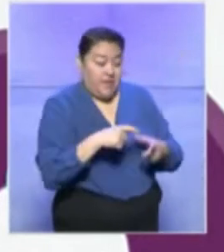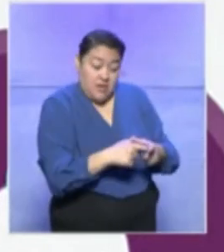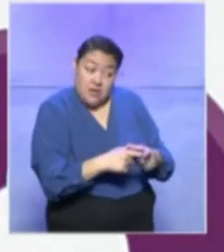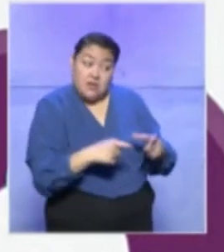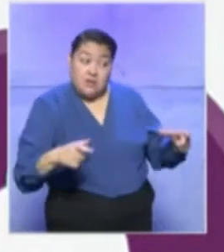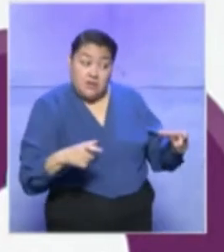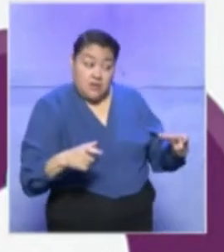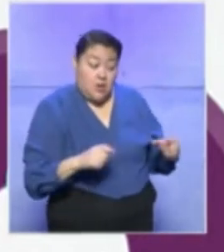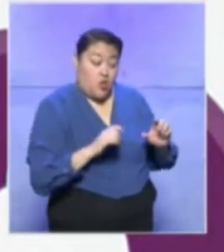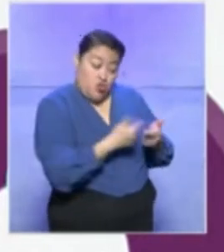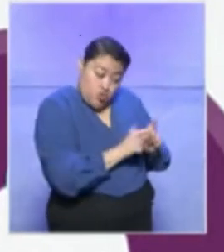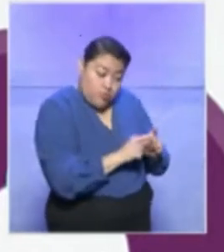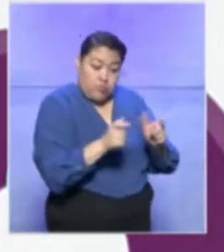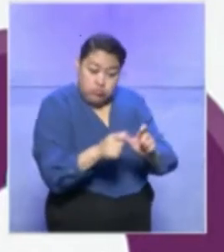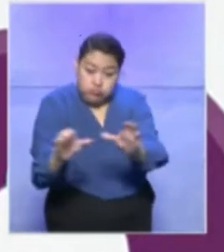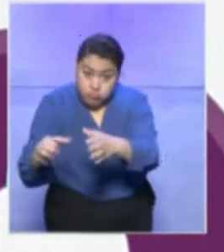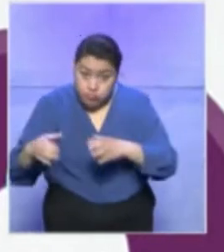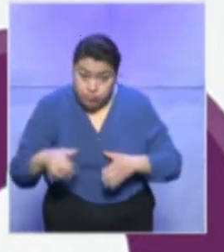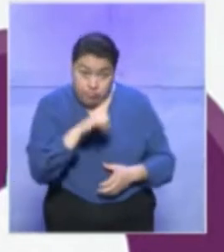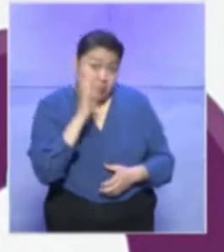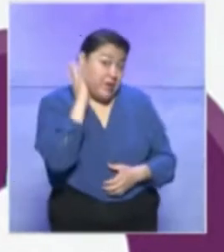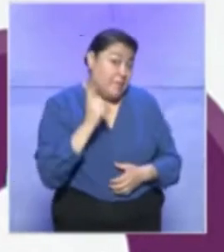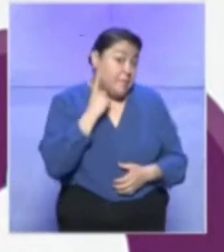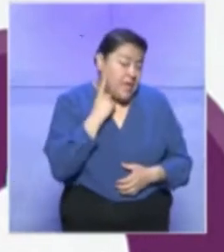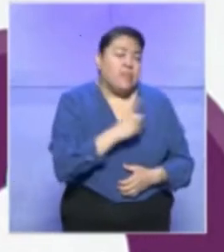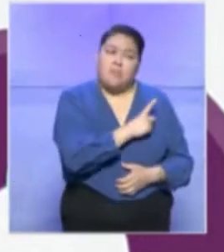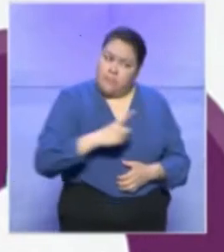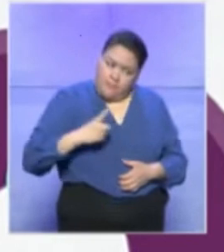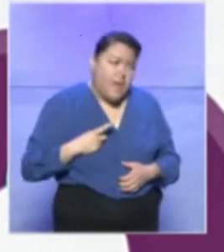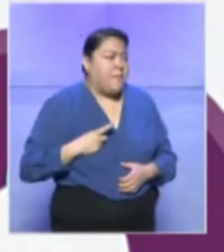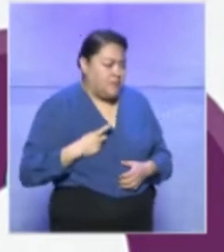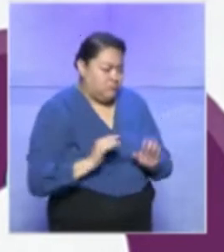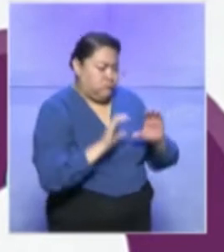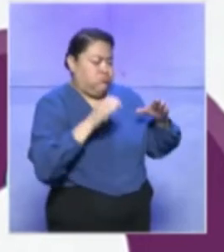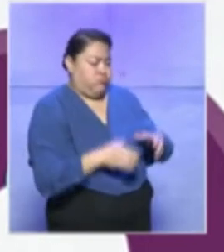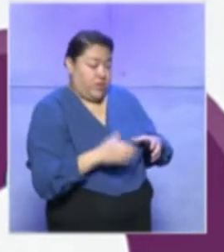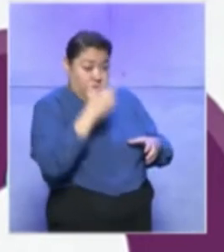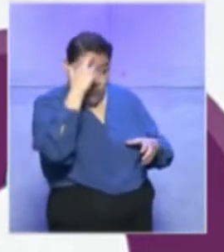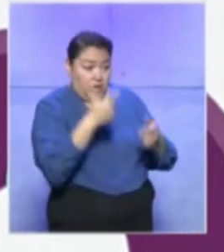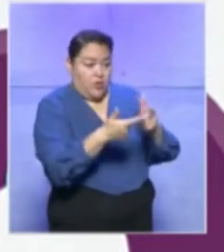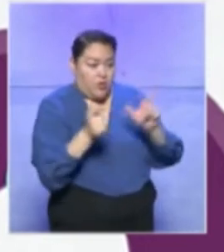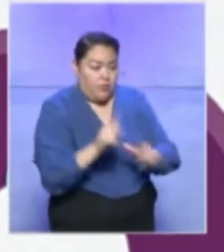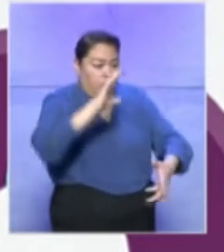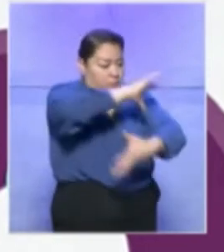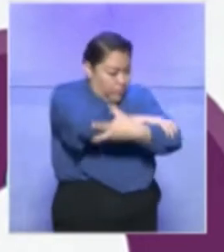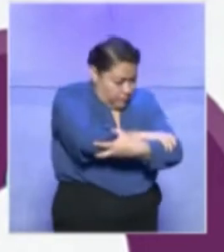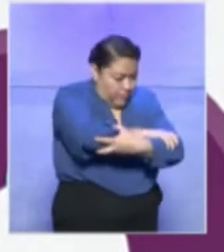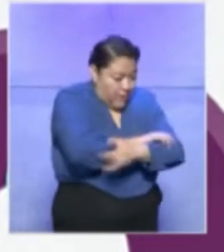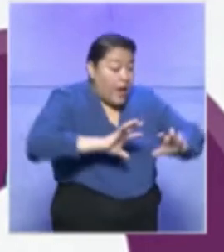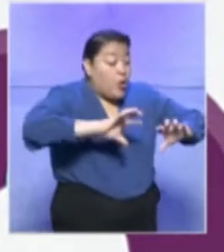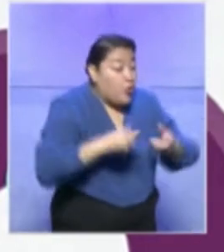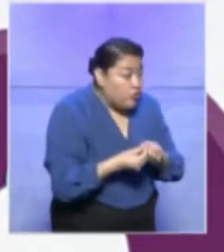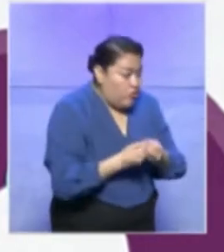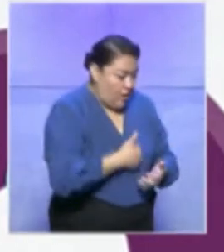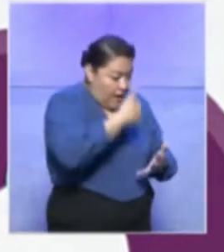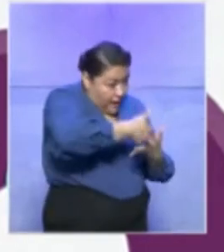sobrerepresentación de cada fuerza política en la Cámara de Diputaciones debe entenderse a partir de la coalición por la cual compitieron y no por cada